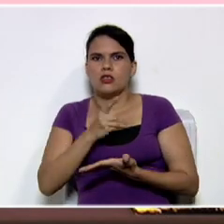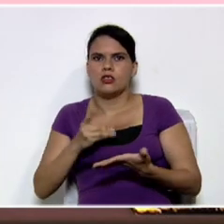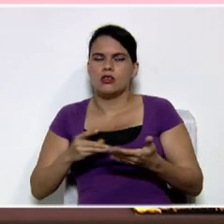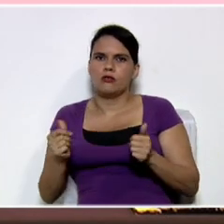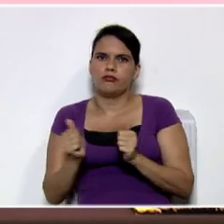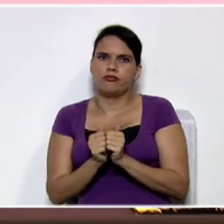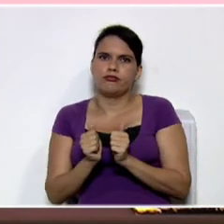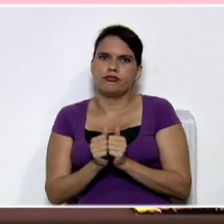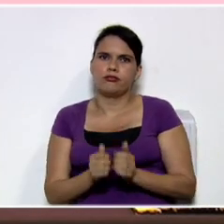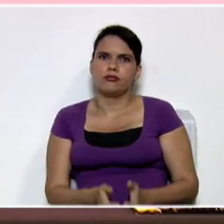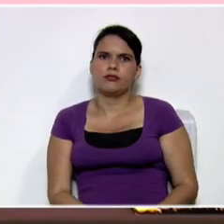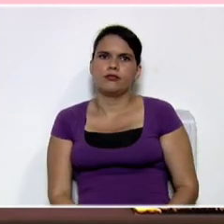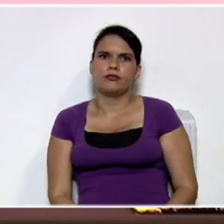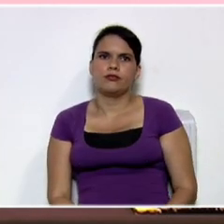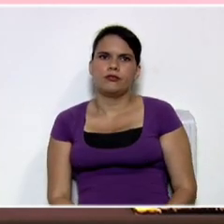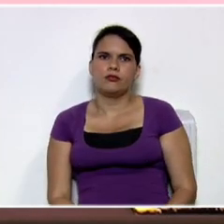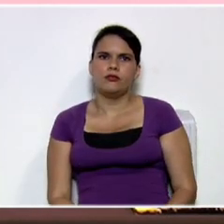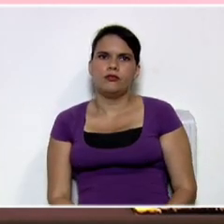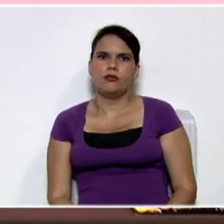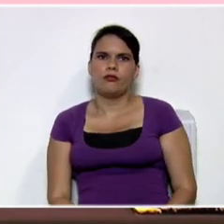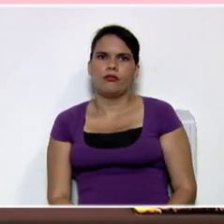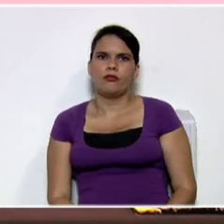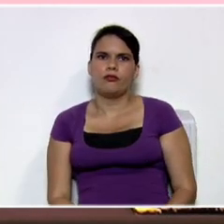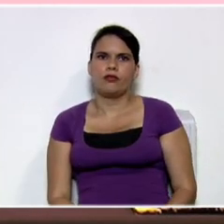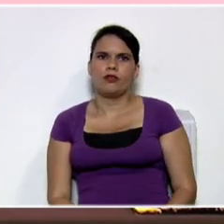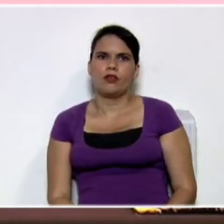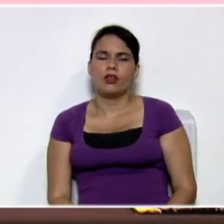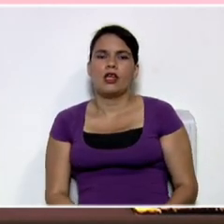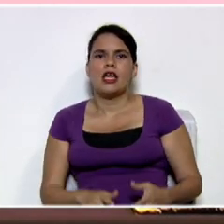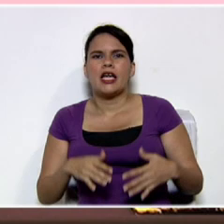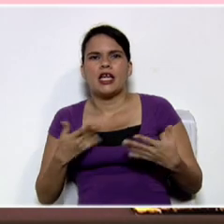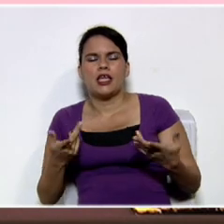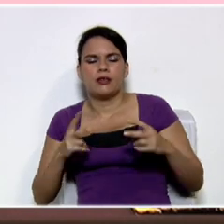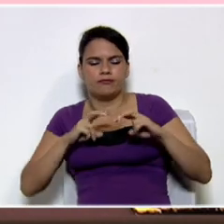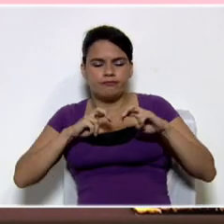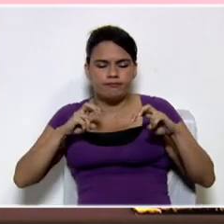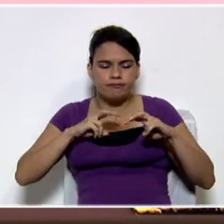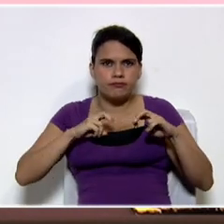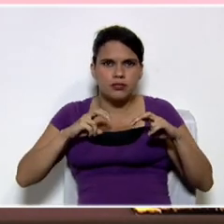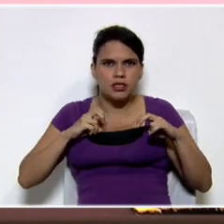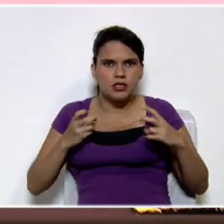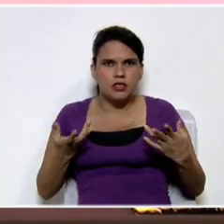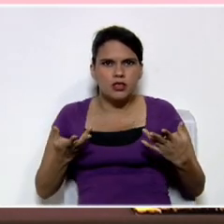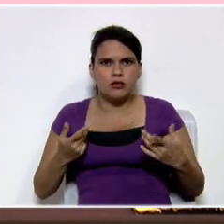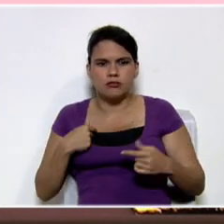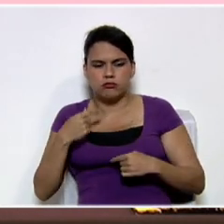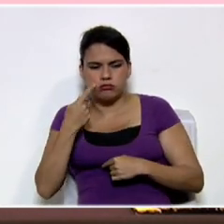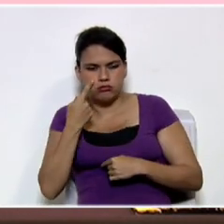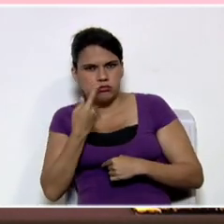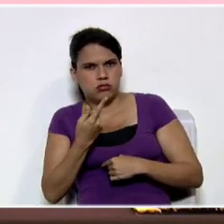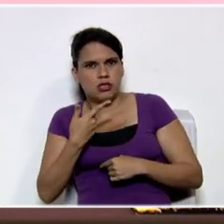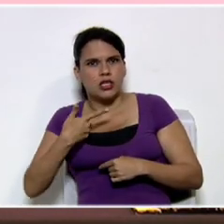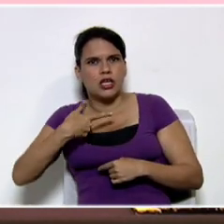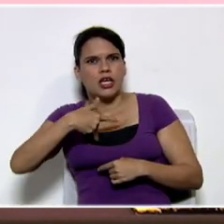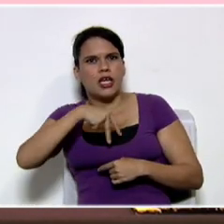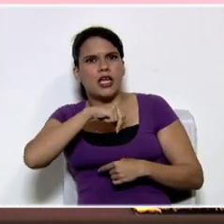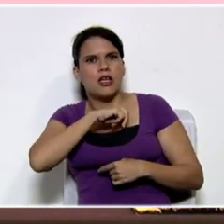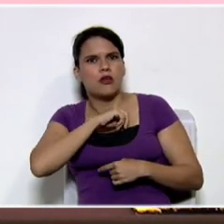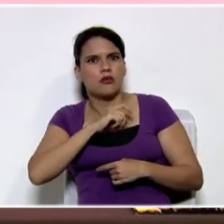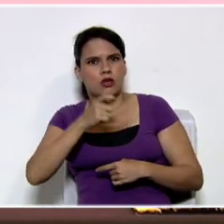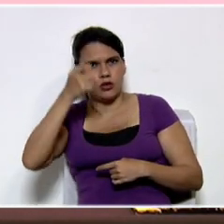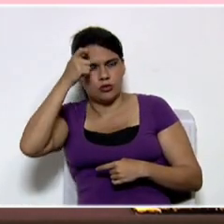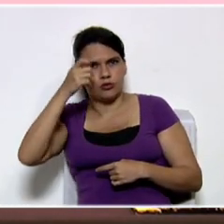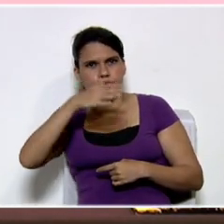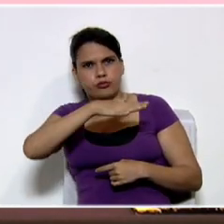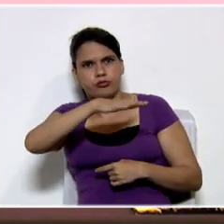arqueológicamente conocido como los petroglifos que de investigaciones han salido que nuestras civilizaciones